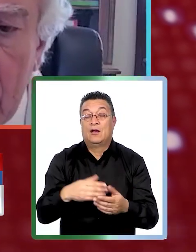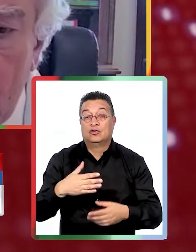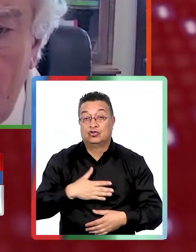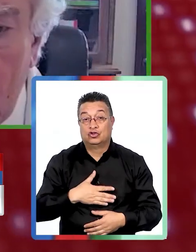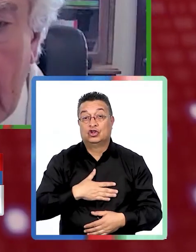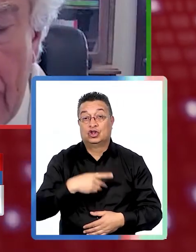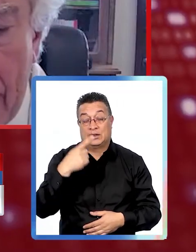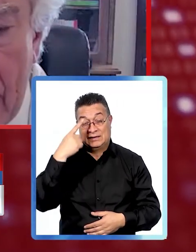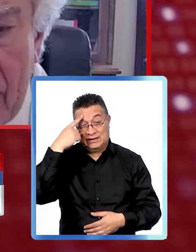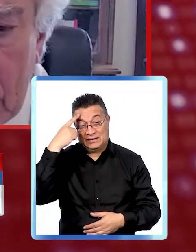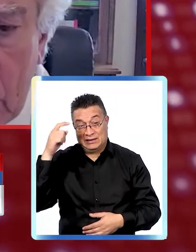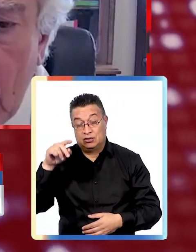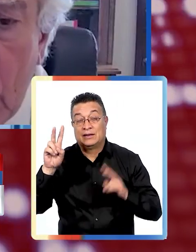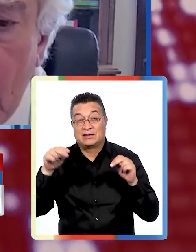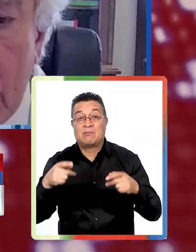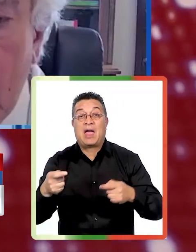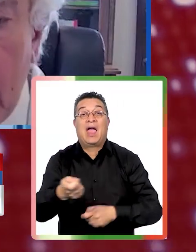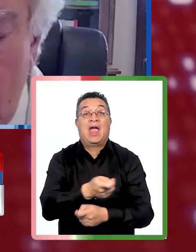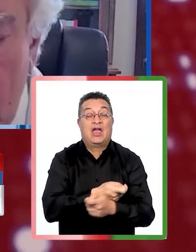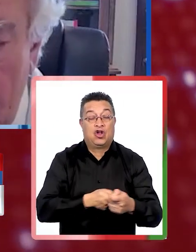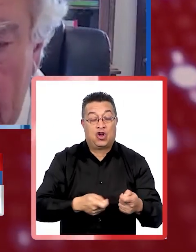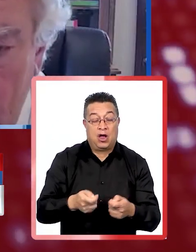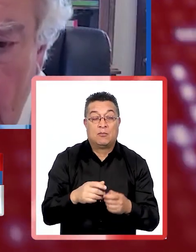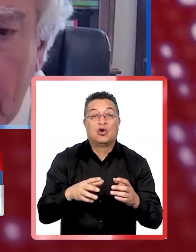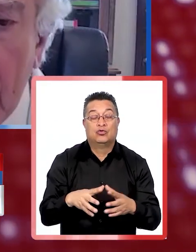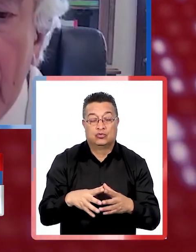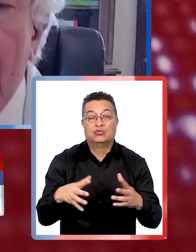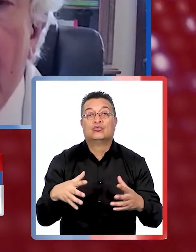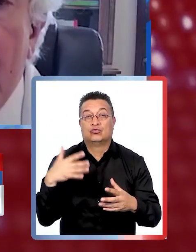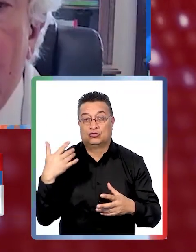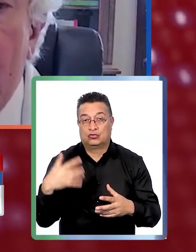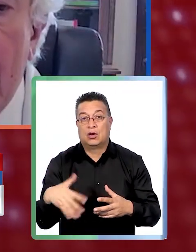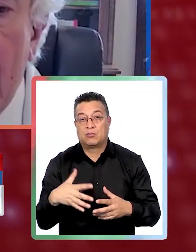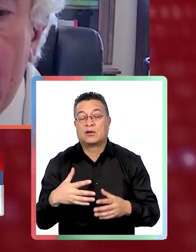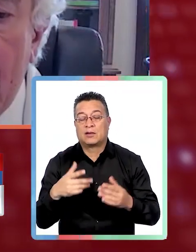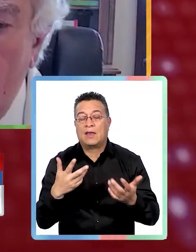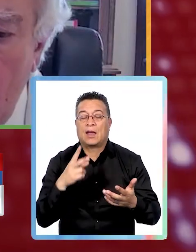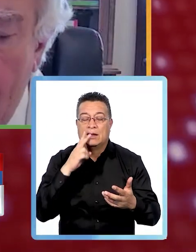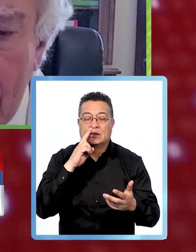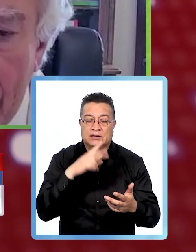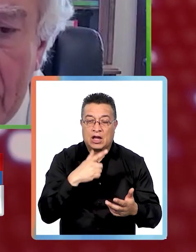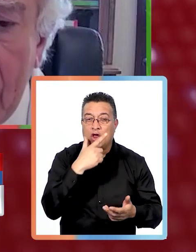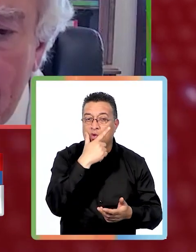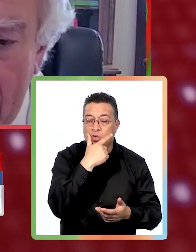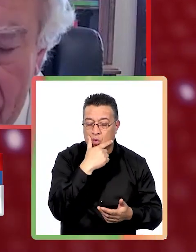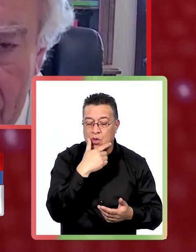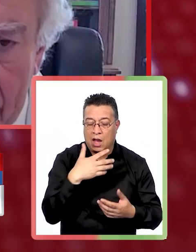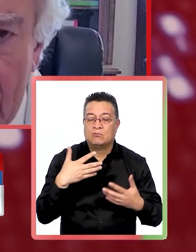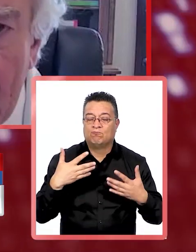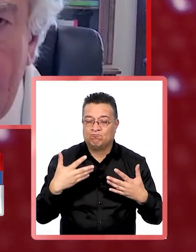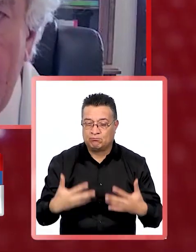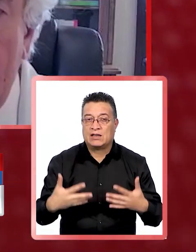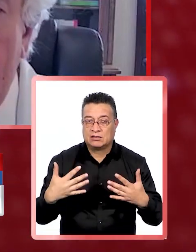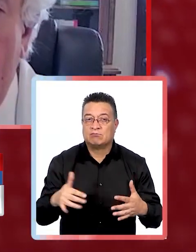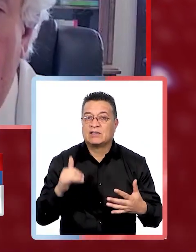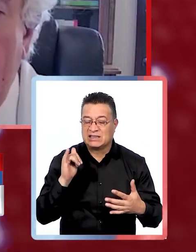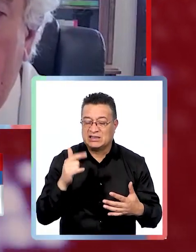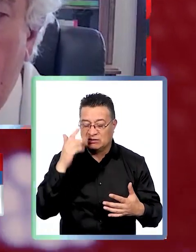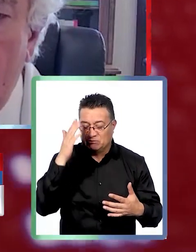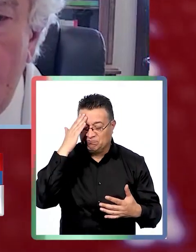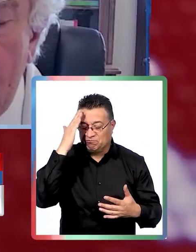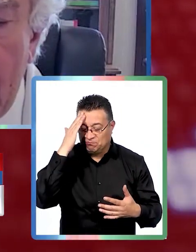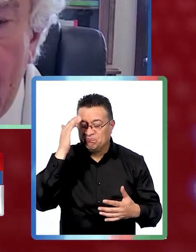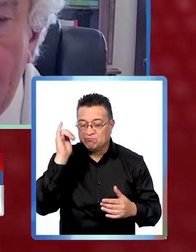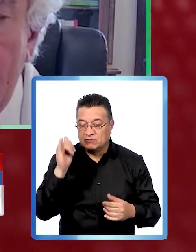Efectivamente, yo creo que el factor económico es un factor que indudablemente pesa. Hay